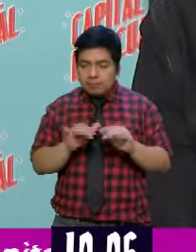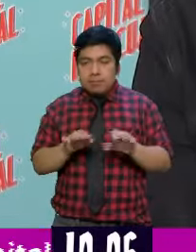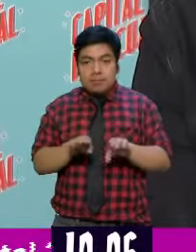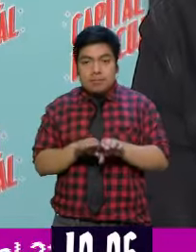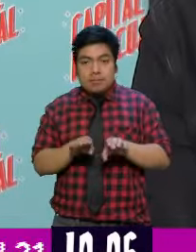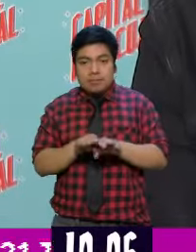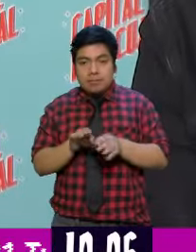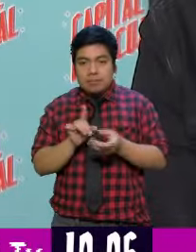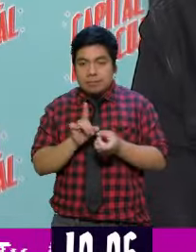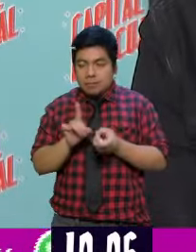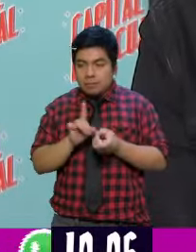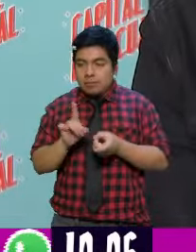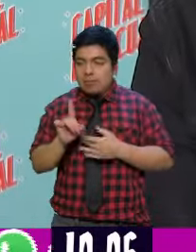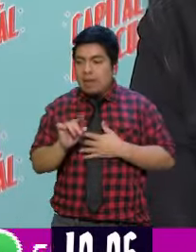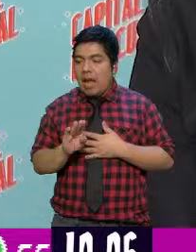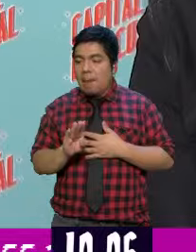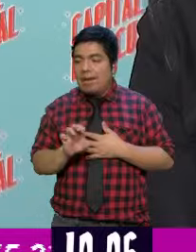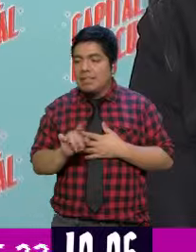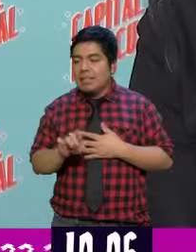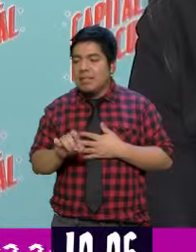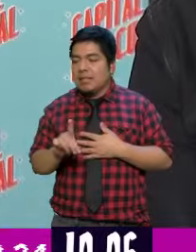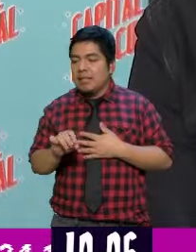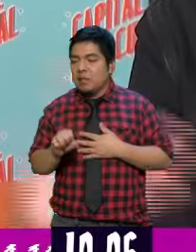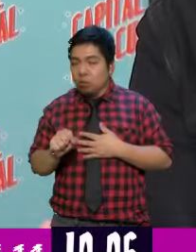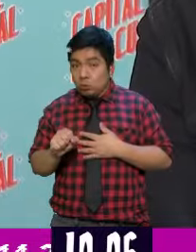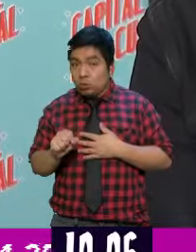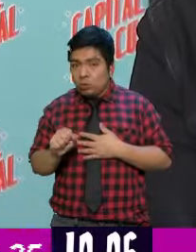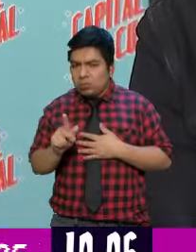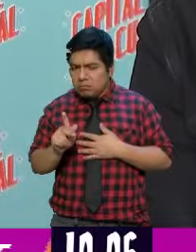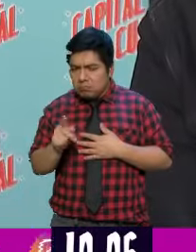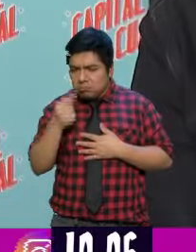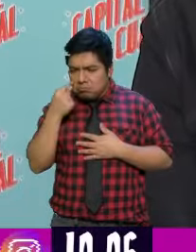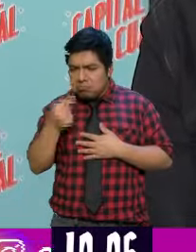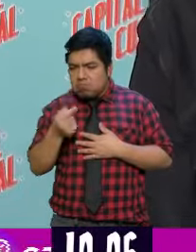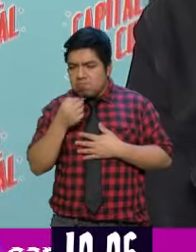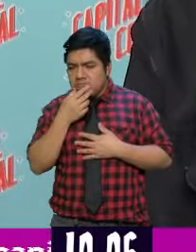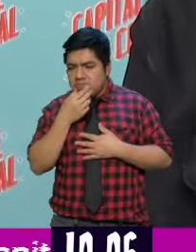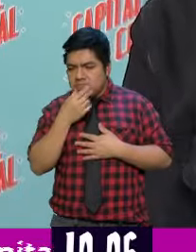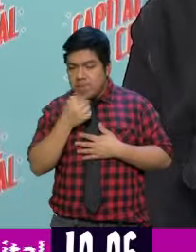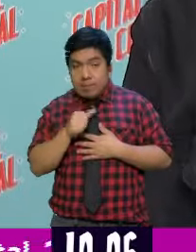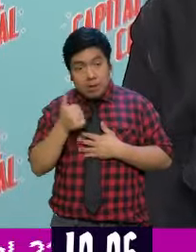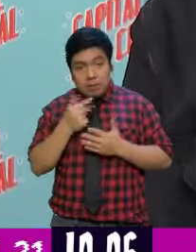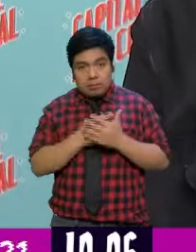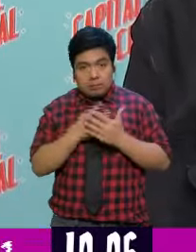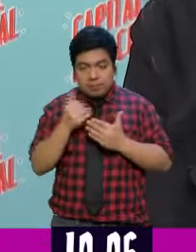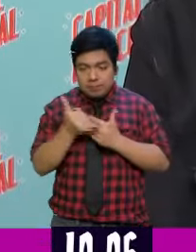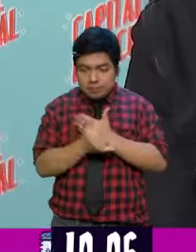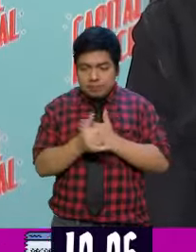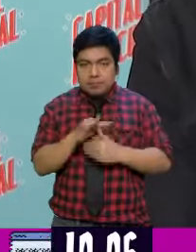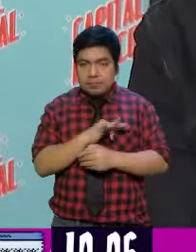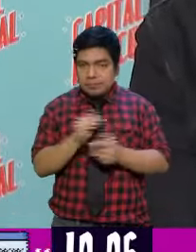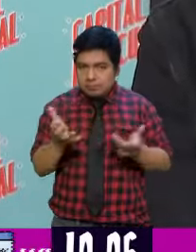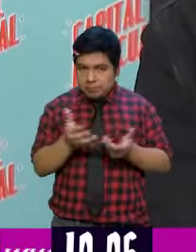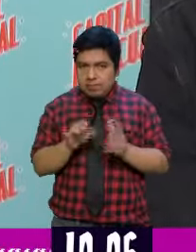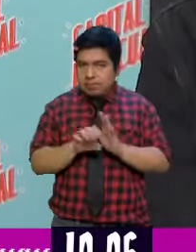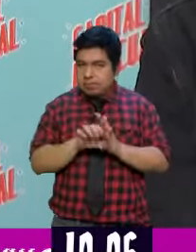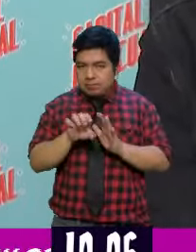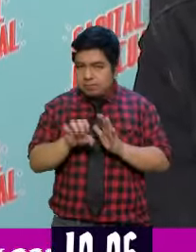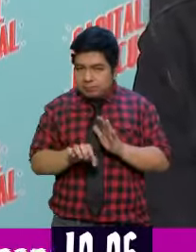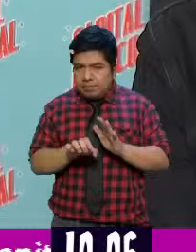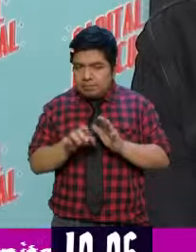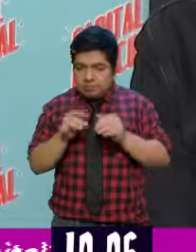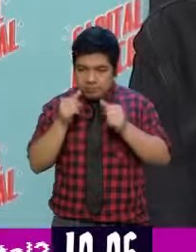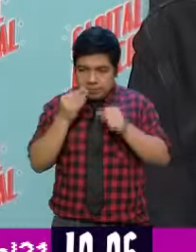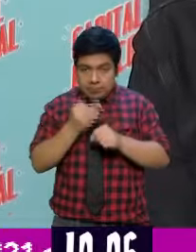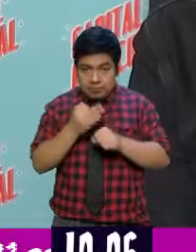datos que está en construcción. Ah, está padre. Pero nos dimos cuenta que podemos hacer muchos otros proyectos. Claro. Entre ellos unas sesiones de escucha que estamos